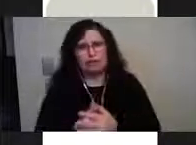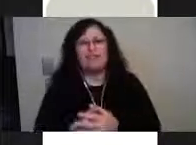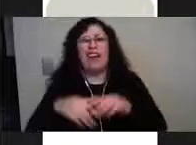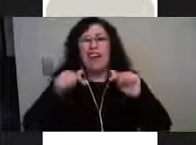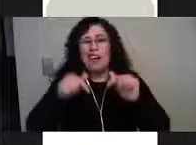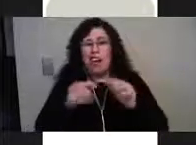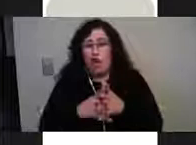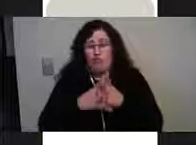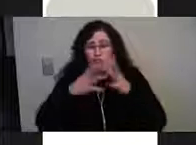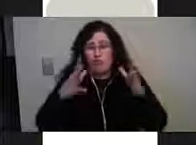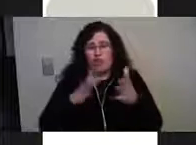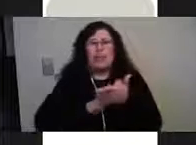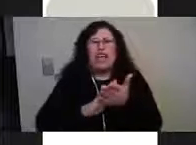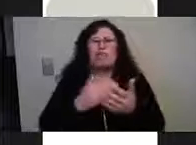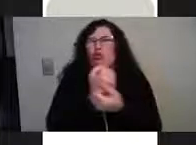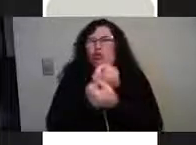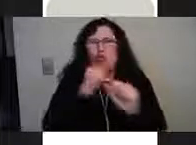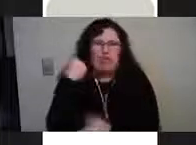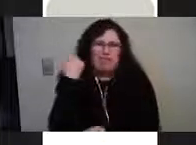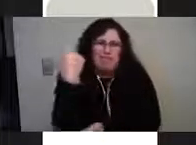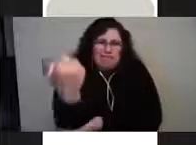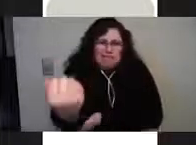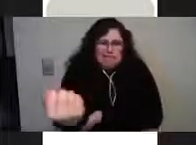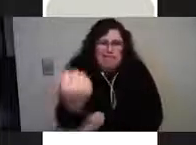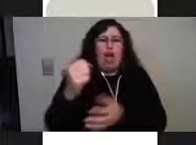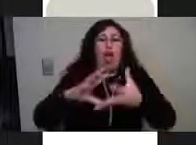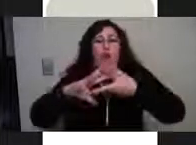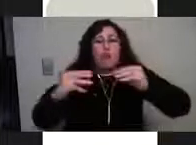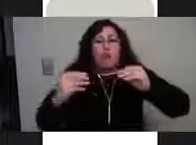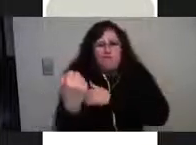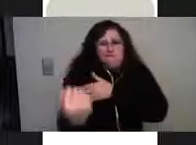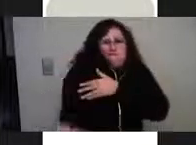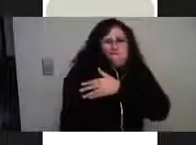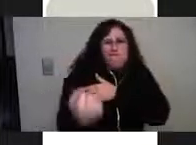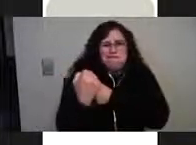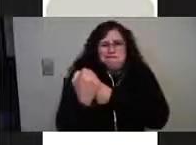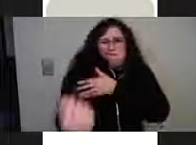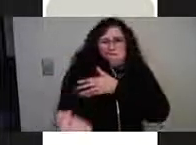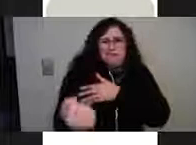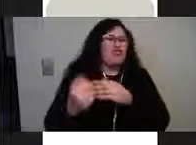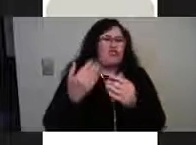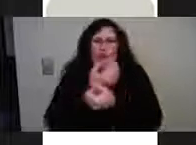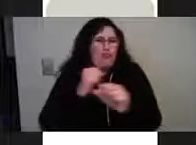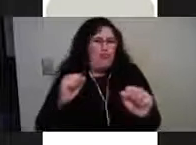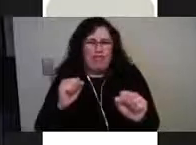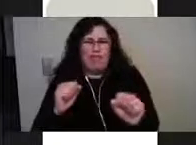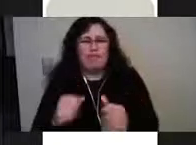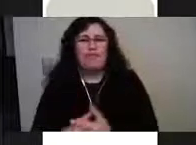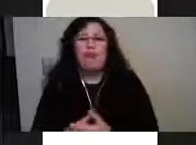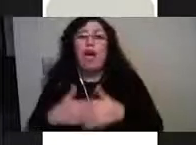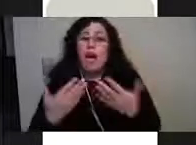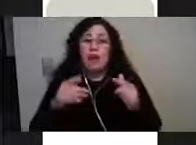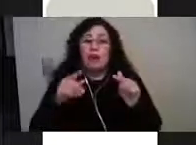imposibilita la extensión completa de los músculos que están espásticos, ¿ya? Se pueden producir en el caso de